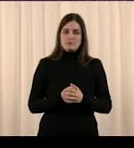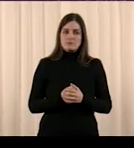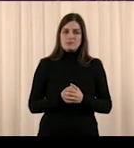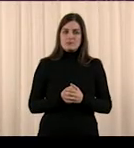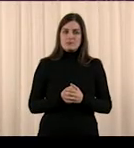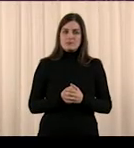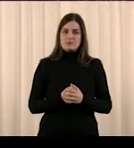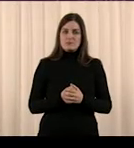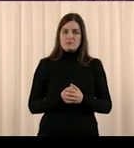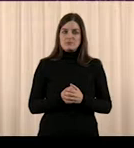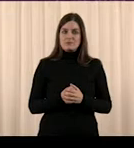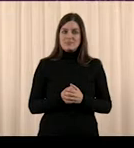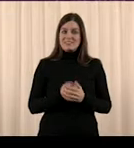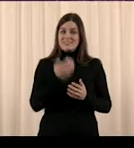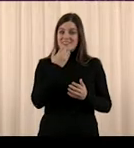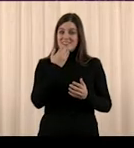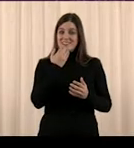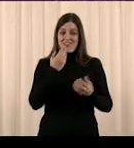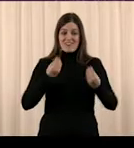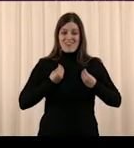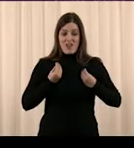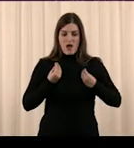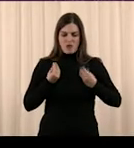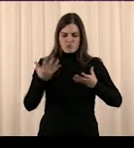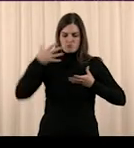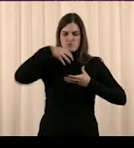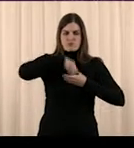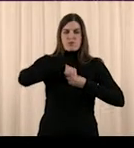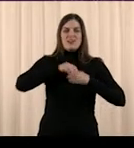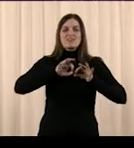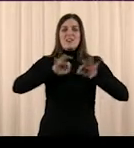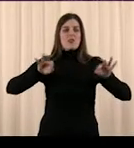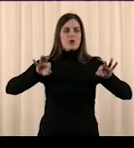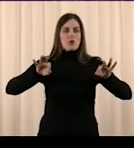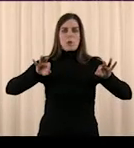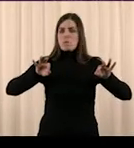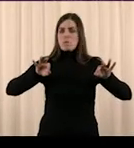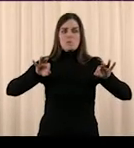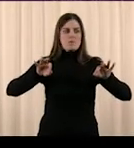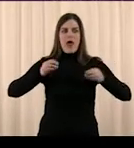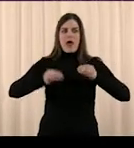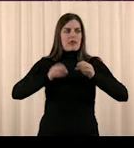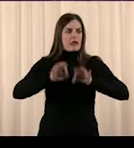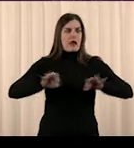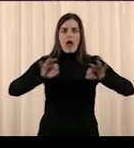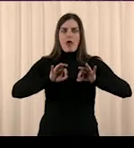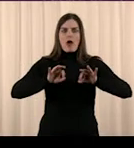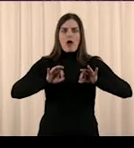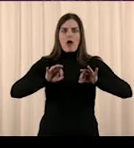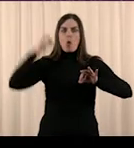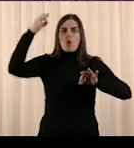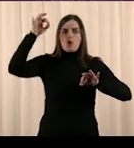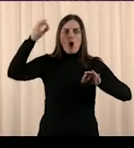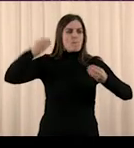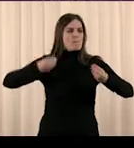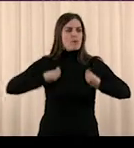Porque una vez que se ha unido lo sencillo a tu vida, no tienes que hacer nada, solo existir,